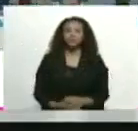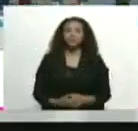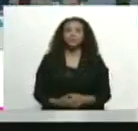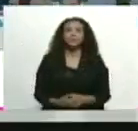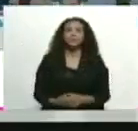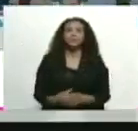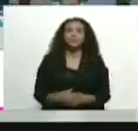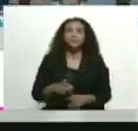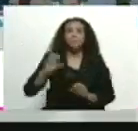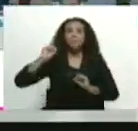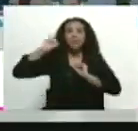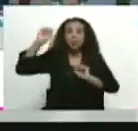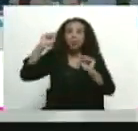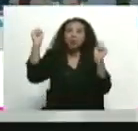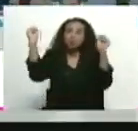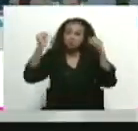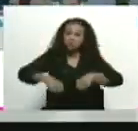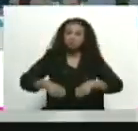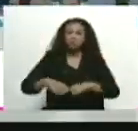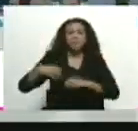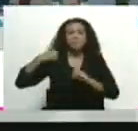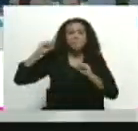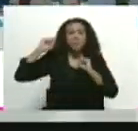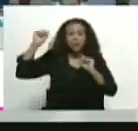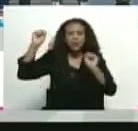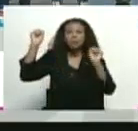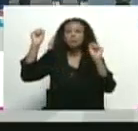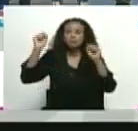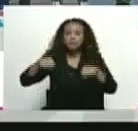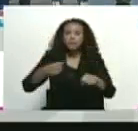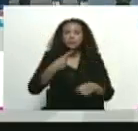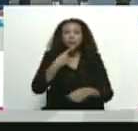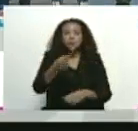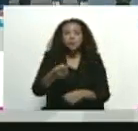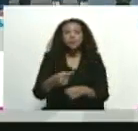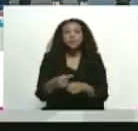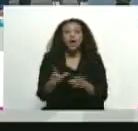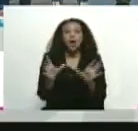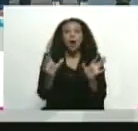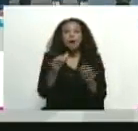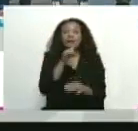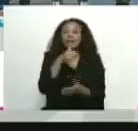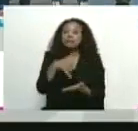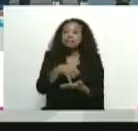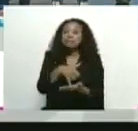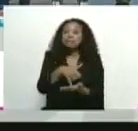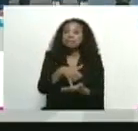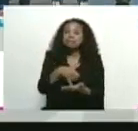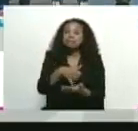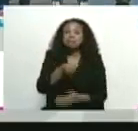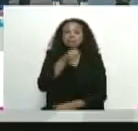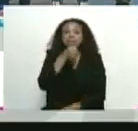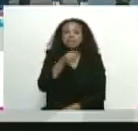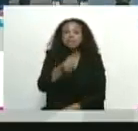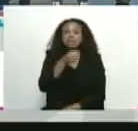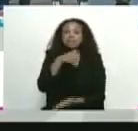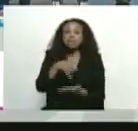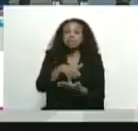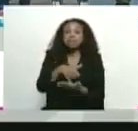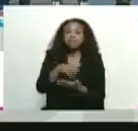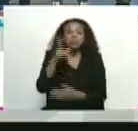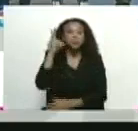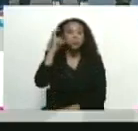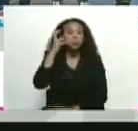Victoria segura. Tenía una pequeña falla el micrófono de Jason y no